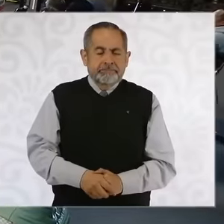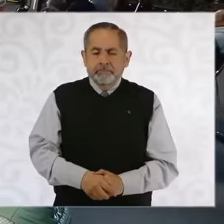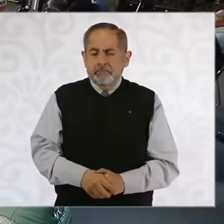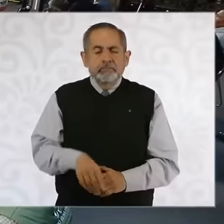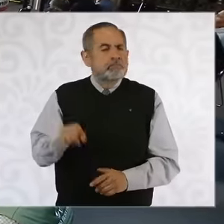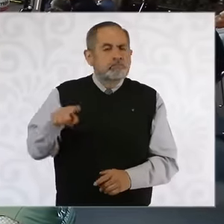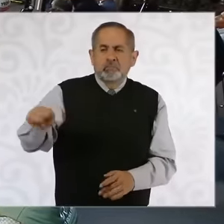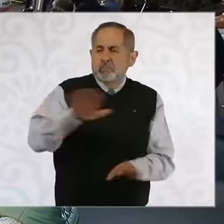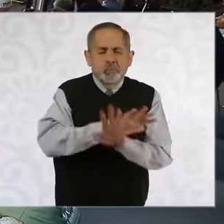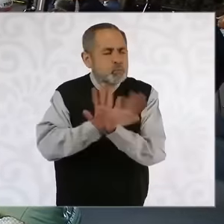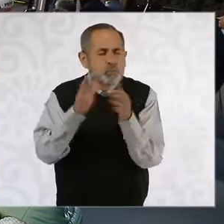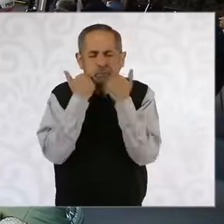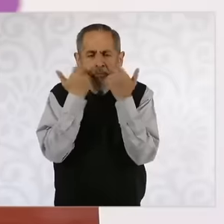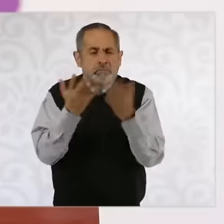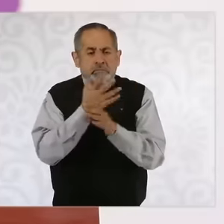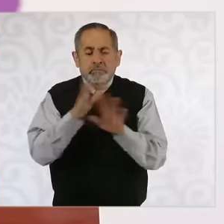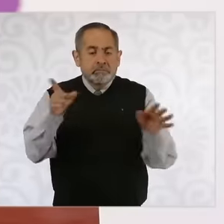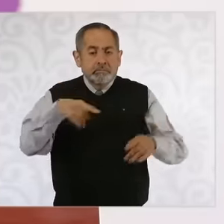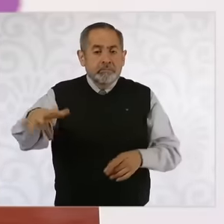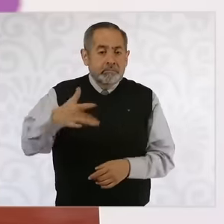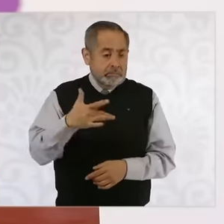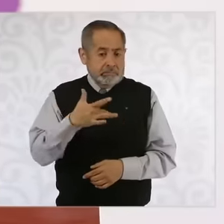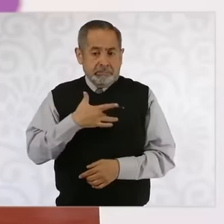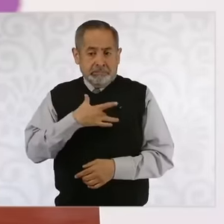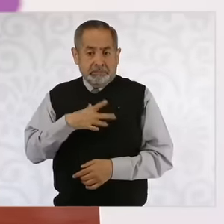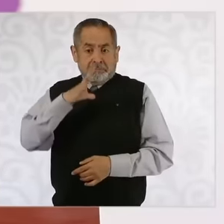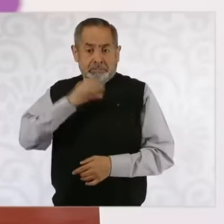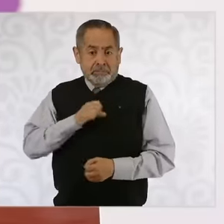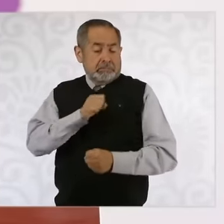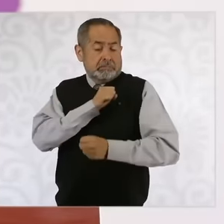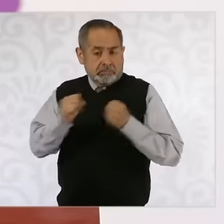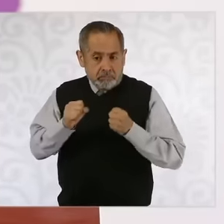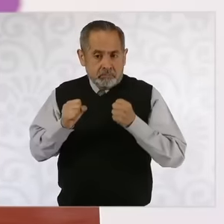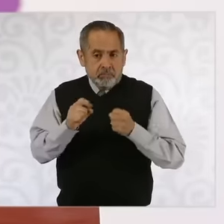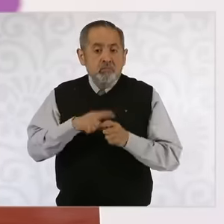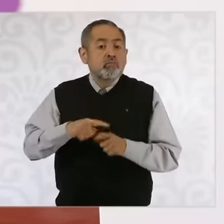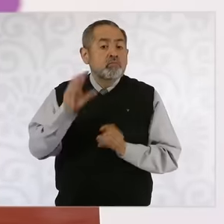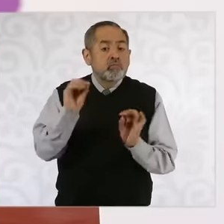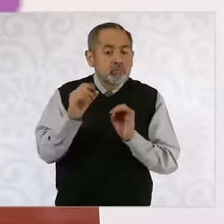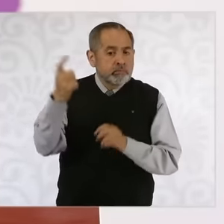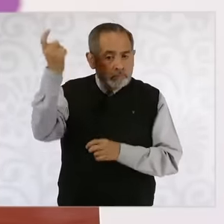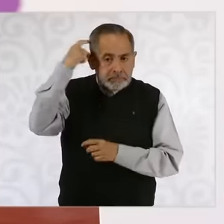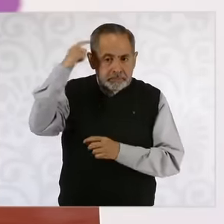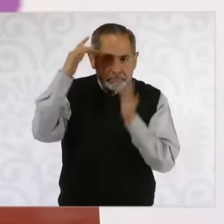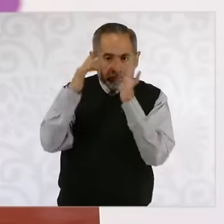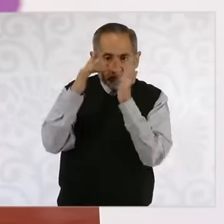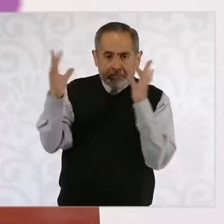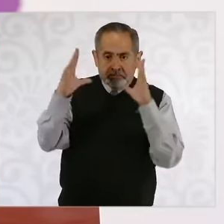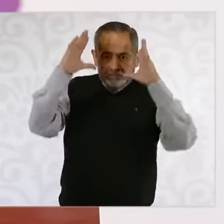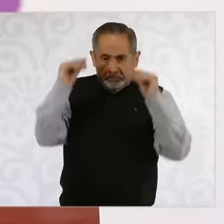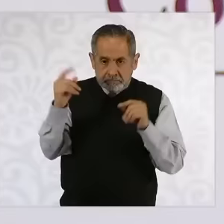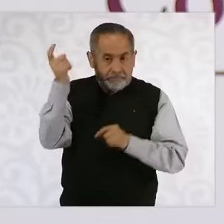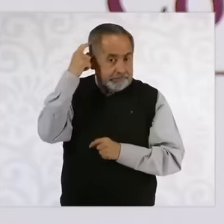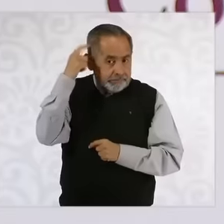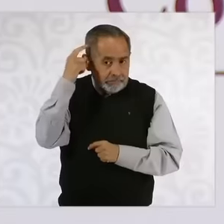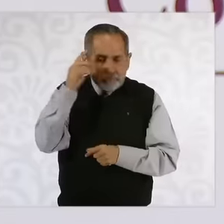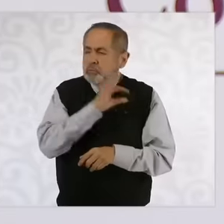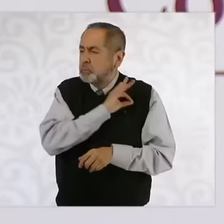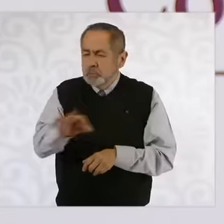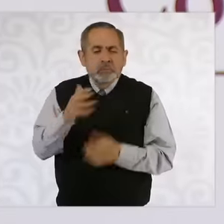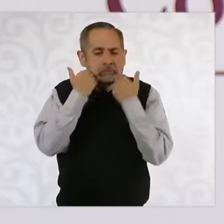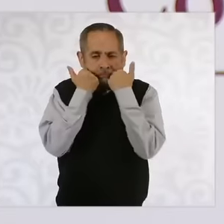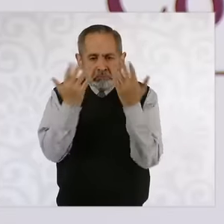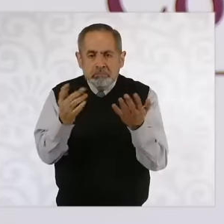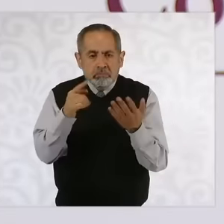Cualquier persona que tenga un infarto o un accidente cerebrovascular puede acudir en cualquier sitio